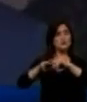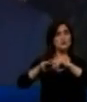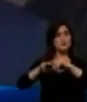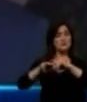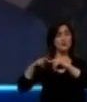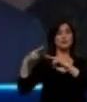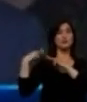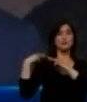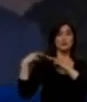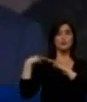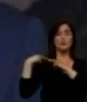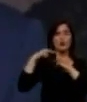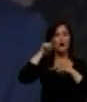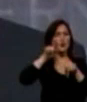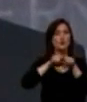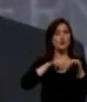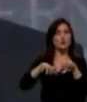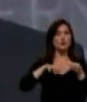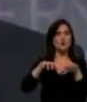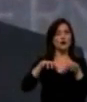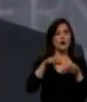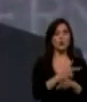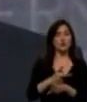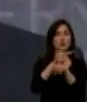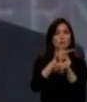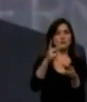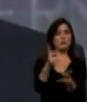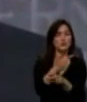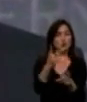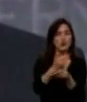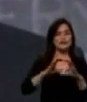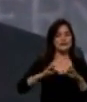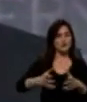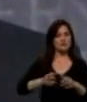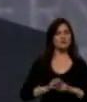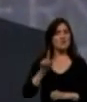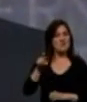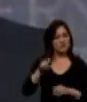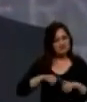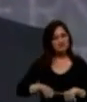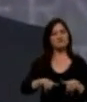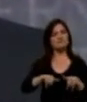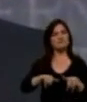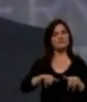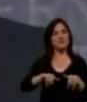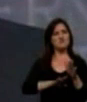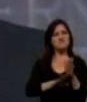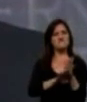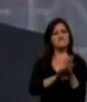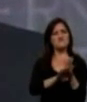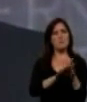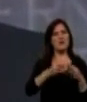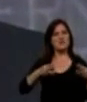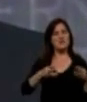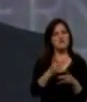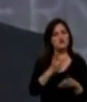la responsabilidad de coordinar el Consejo Sectorial de la Producción. Debemos continuar transformando la matriz